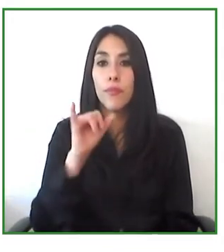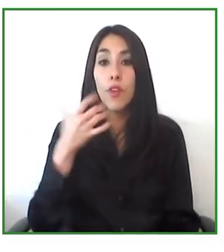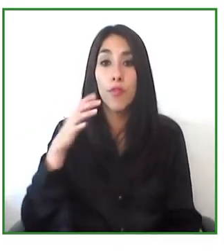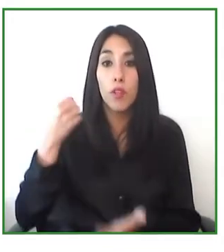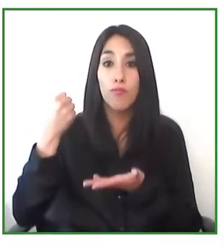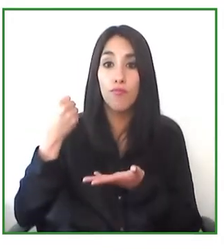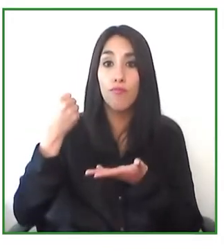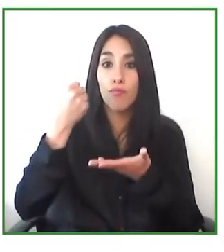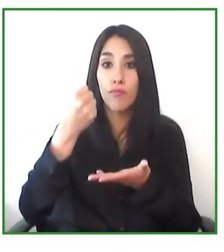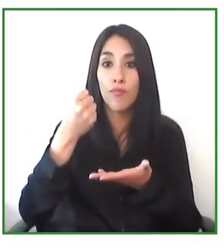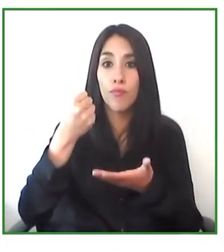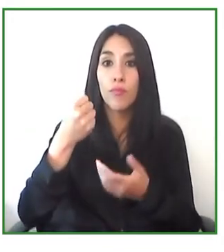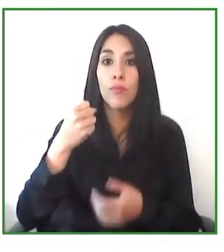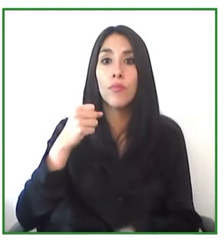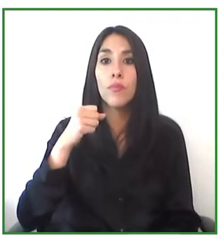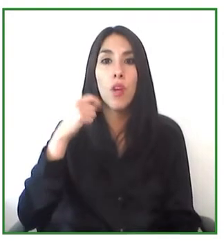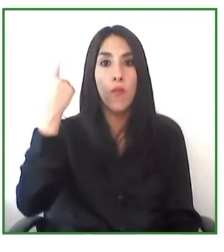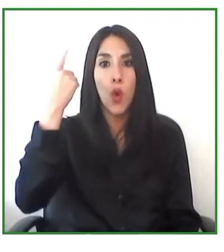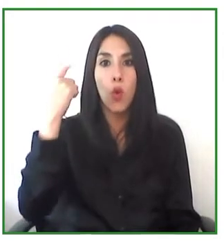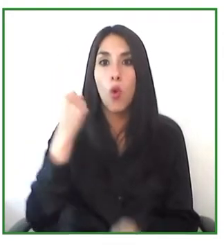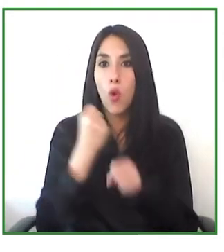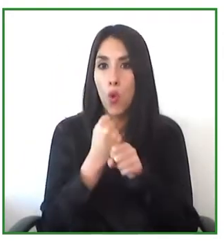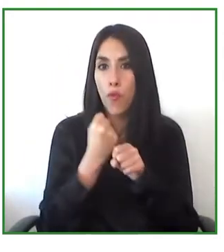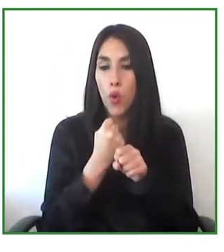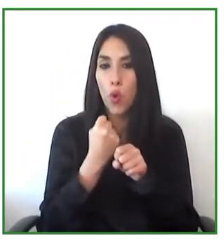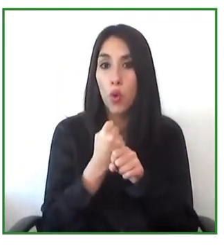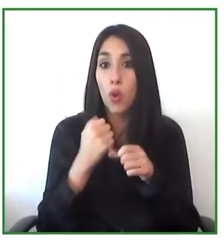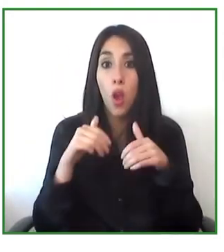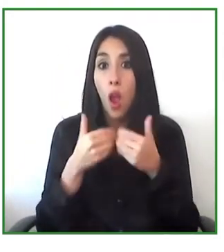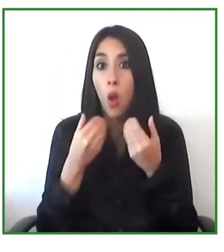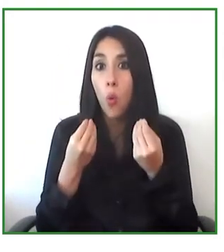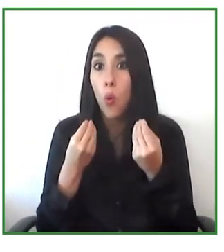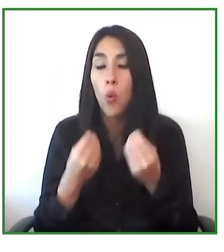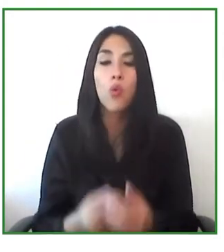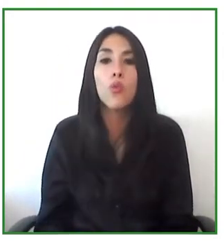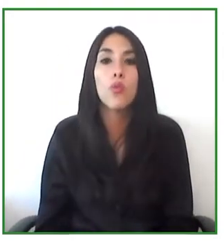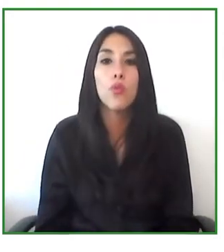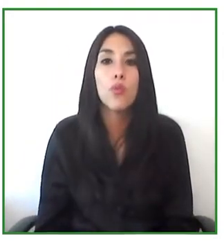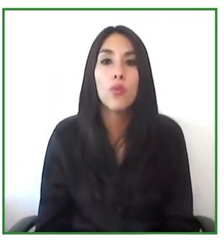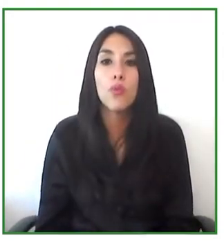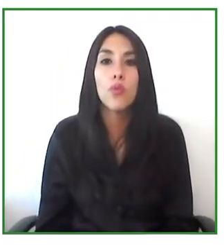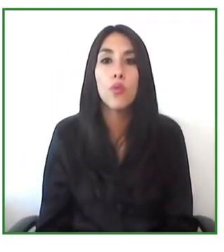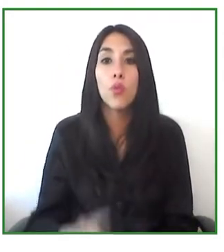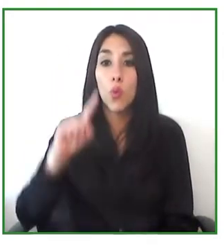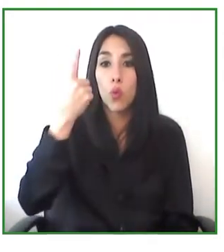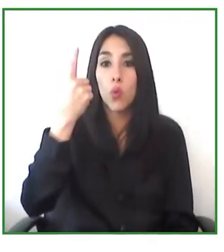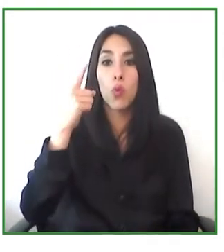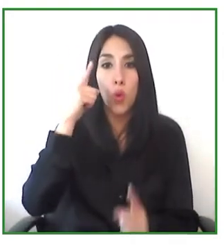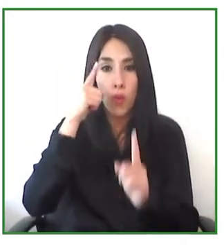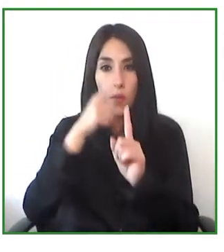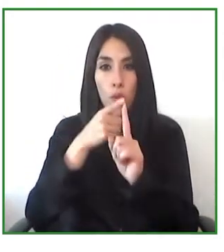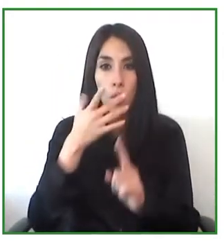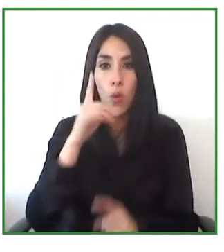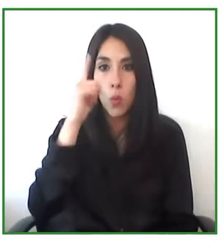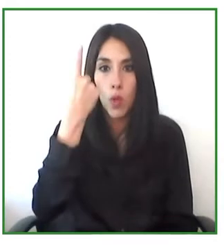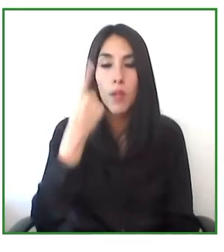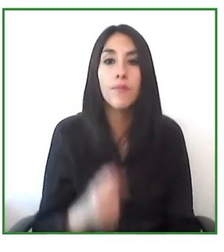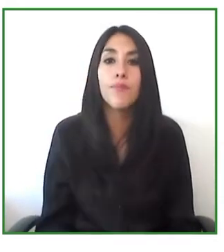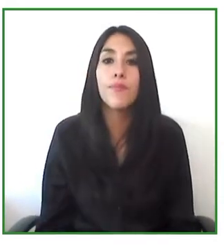tiene el principal objetivo de traer una plataforma de